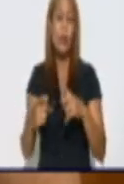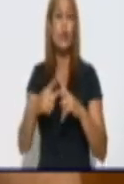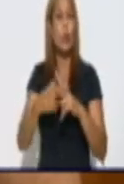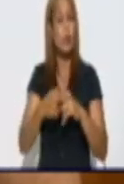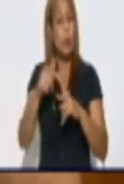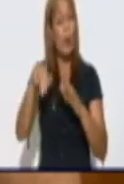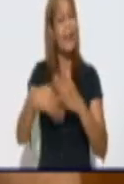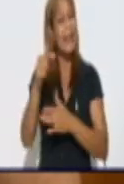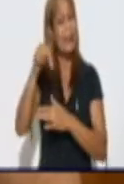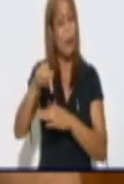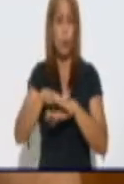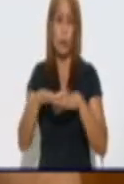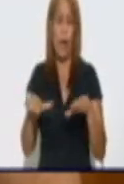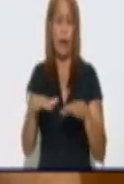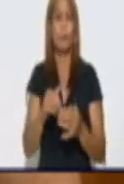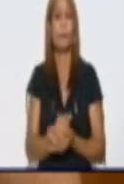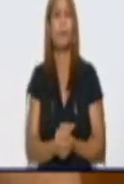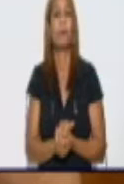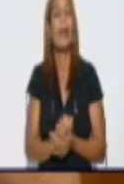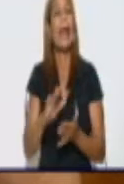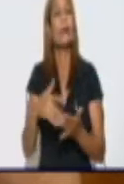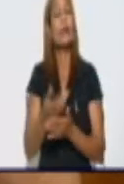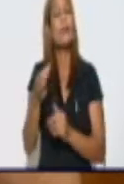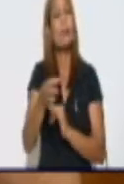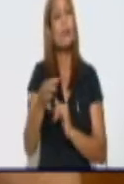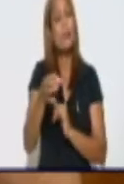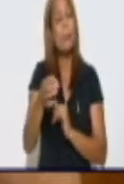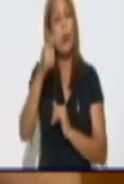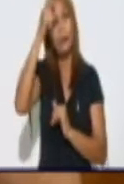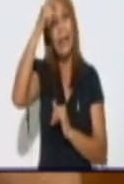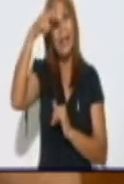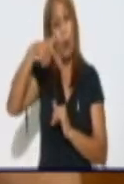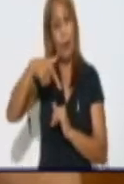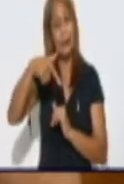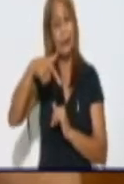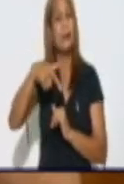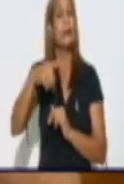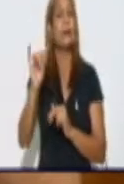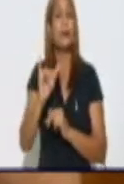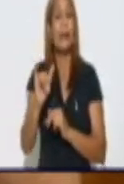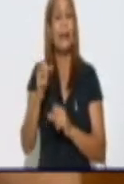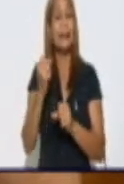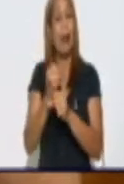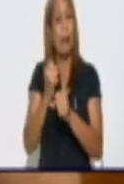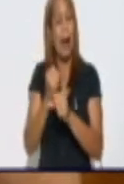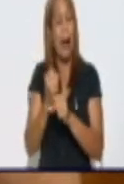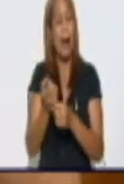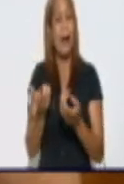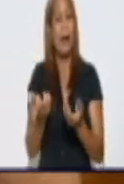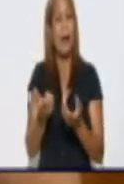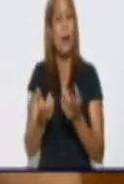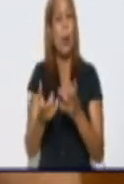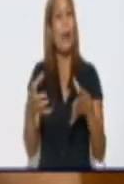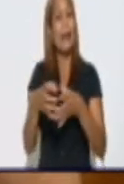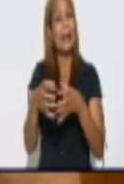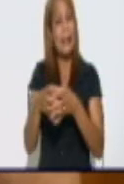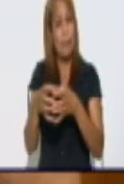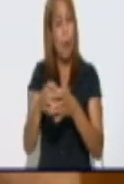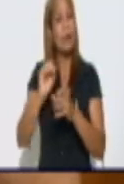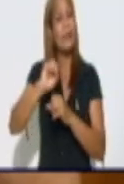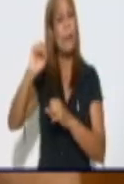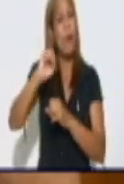también. En Jiguaní se trabaja en el equipo de bombeo de las Atías, así mismo como el de